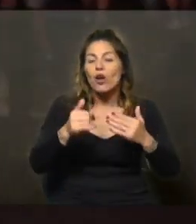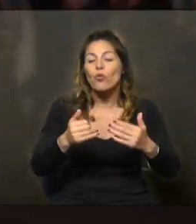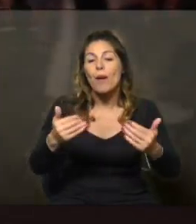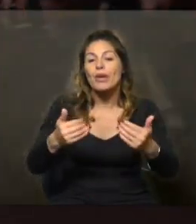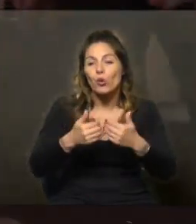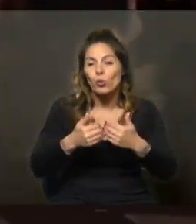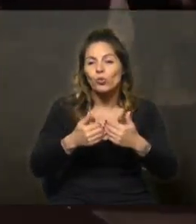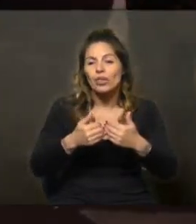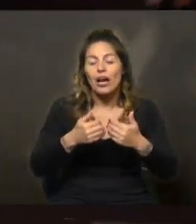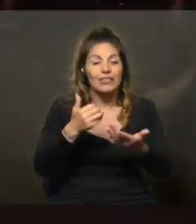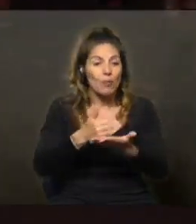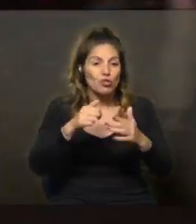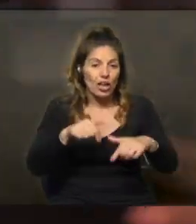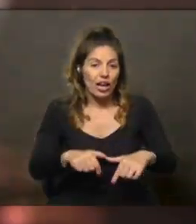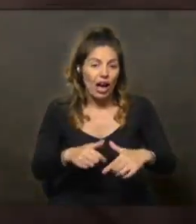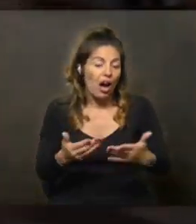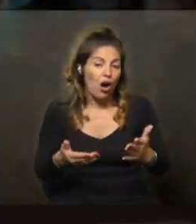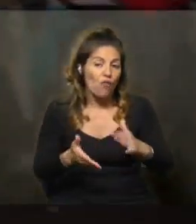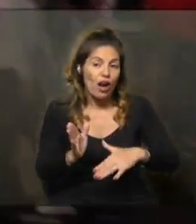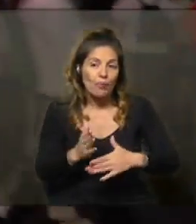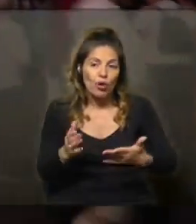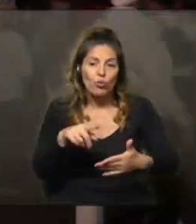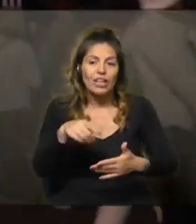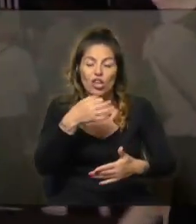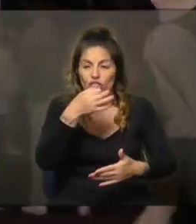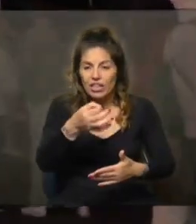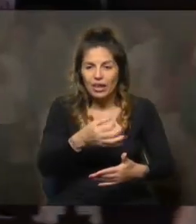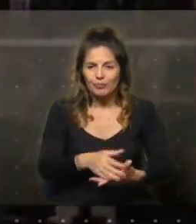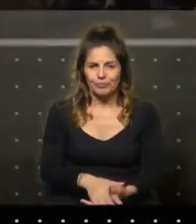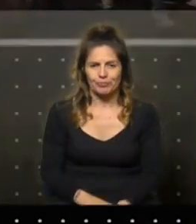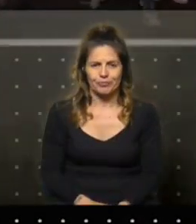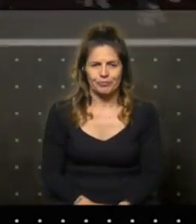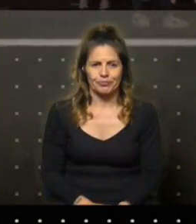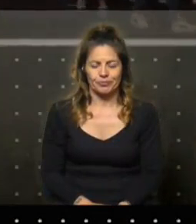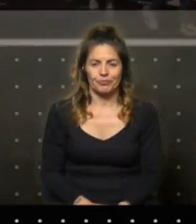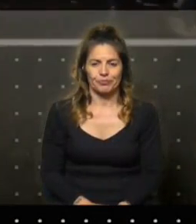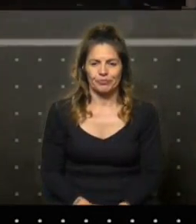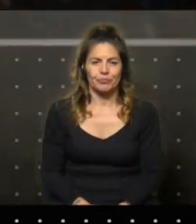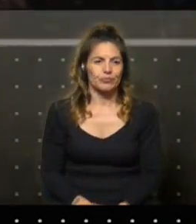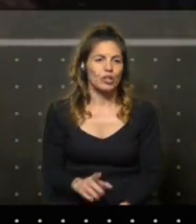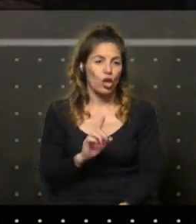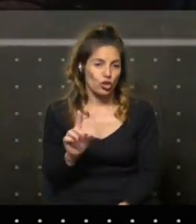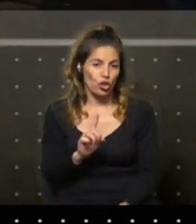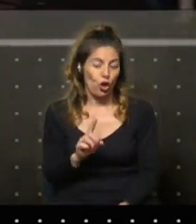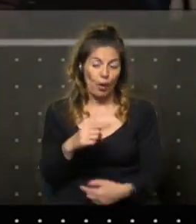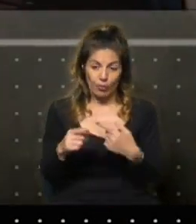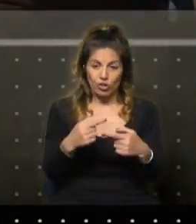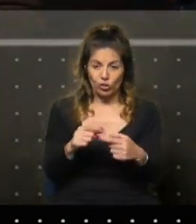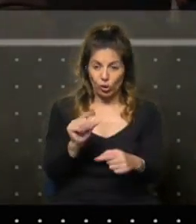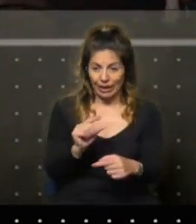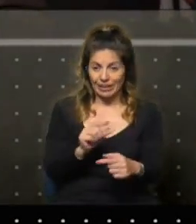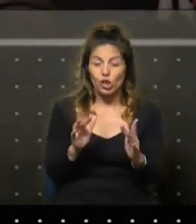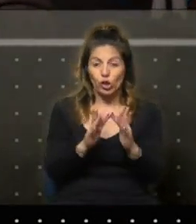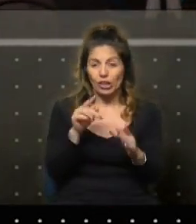consulta nosotros vamos a estar acá o nos movemos hacia donde ustedes nos digan ma tejano bien Fede no vamos a seguir en un ratito de